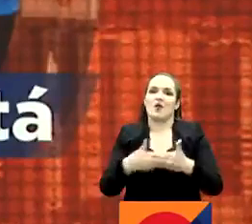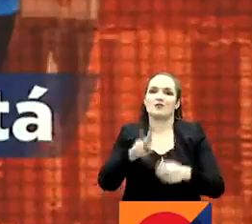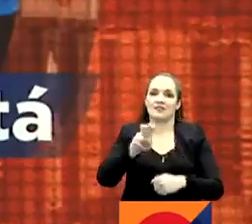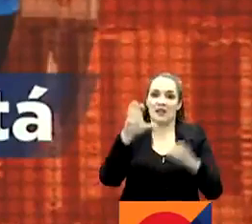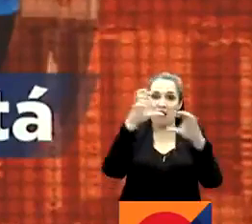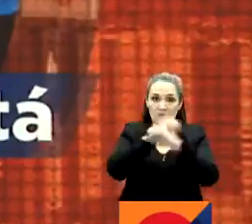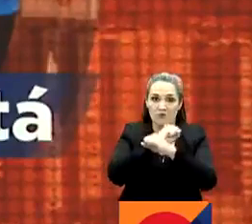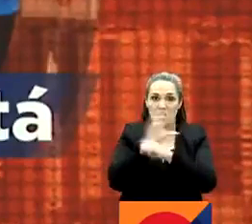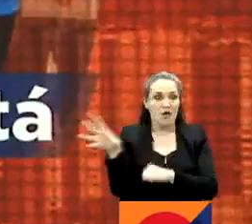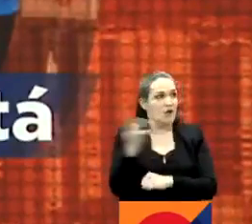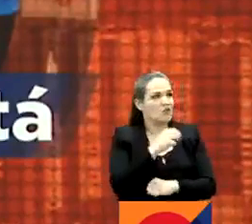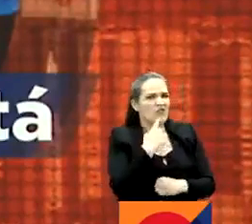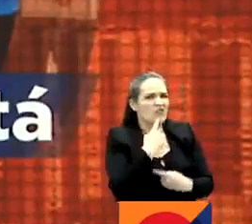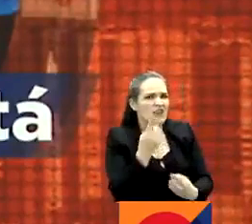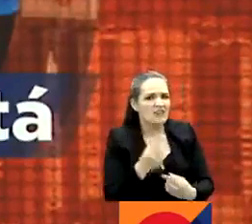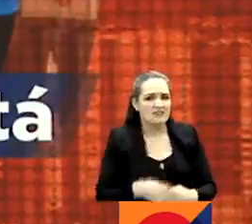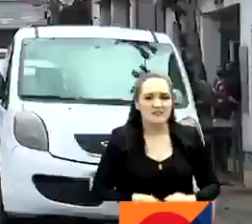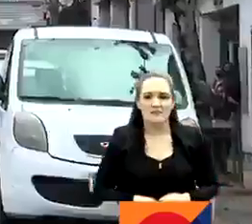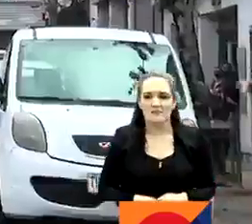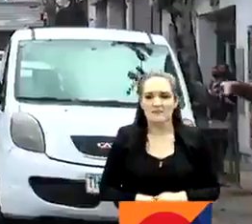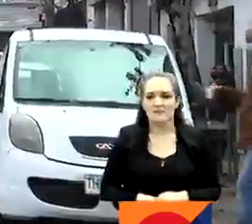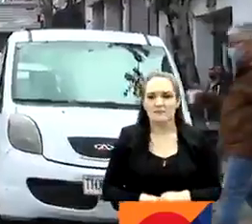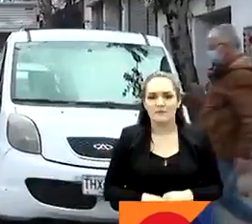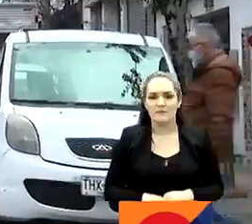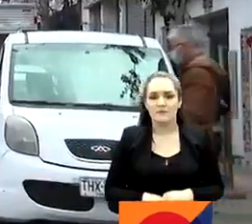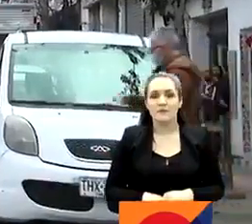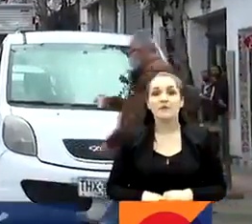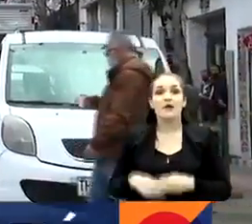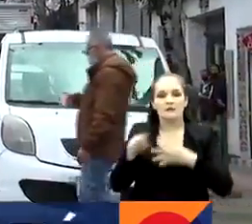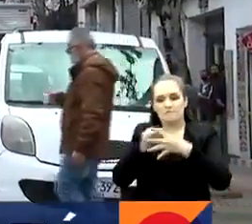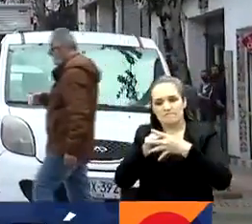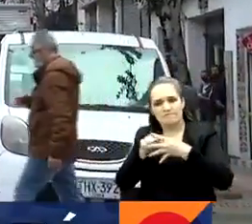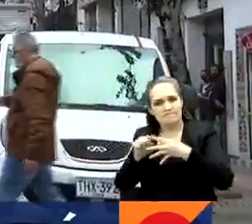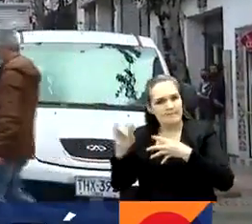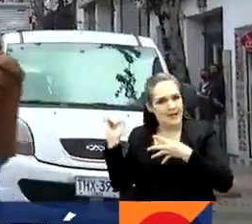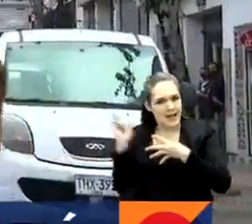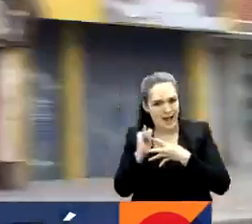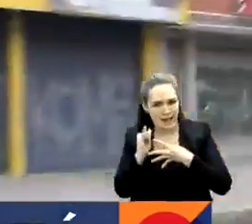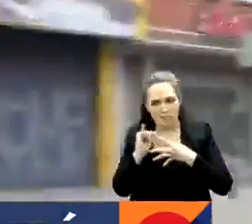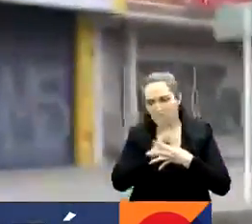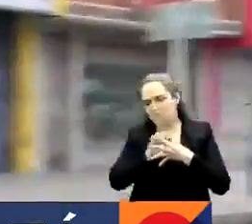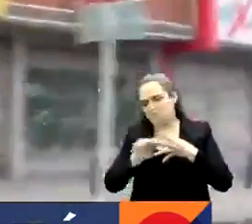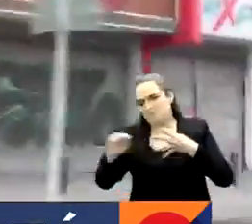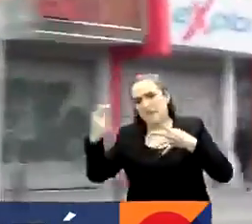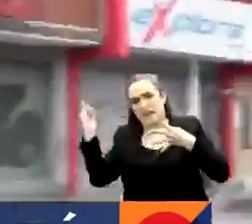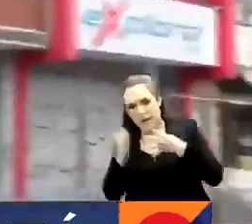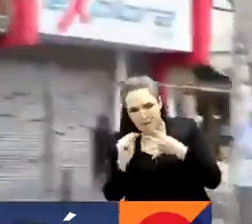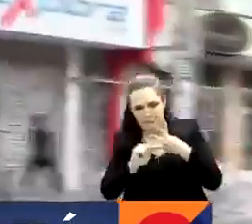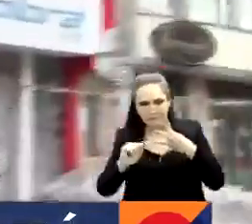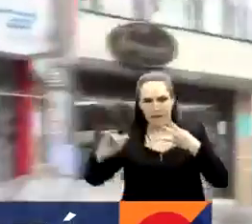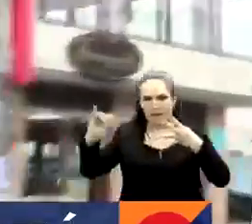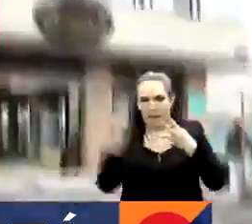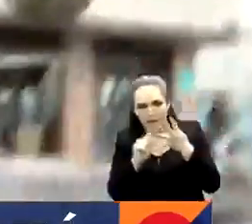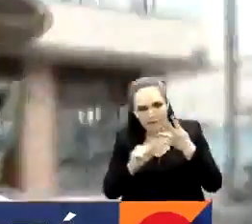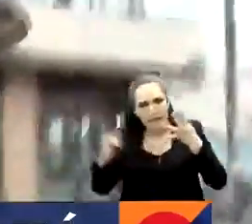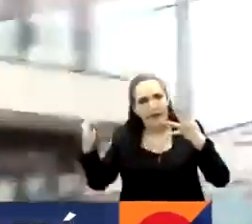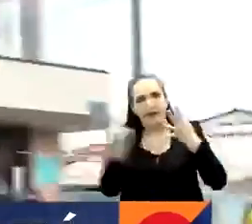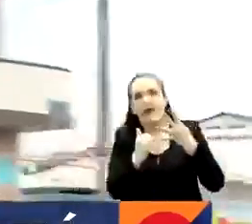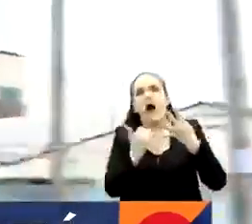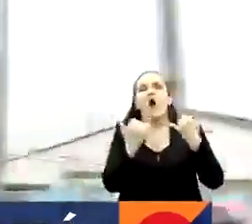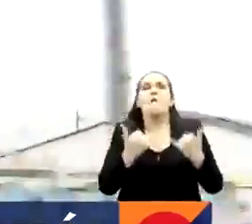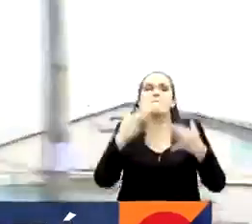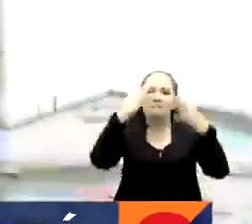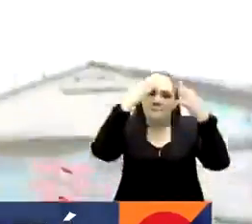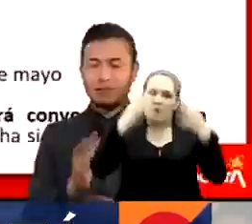inmediato generó reacciones. Después de 4 fines de semana en cuarentena en la ciudad de Bogotá, la alcaldesa Claudia López tomó la decisión de levantar